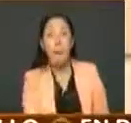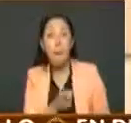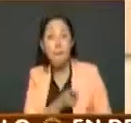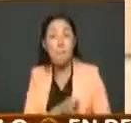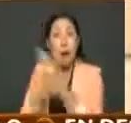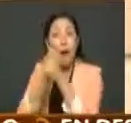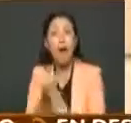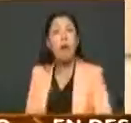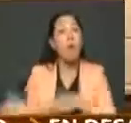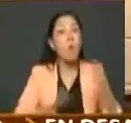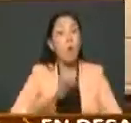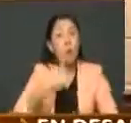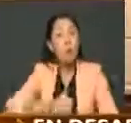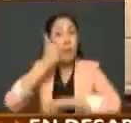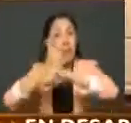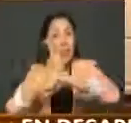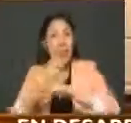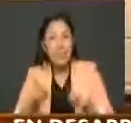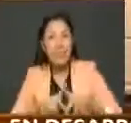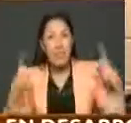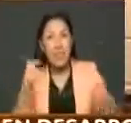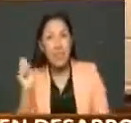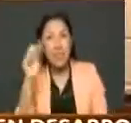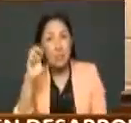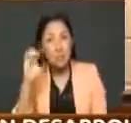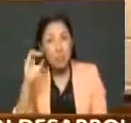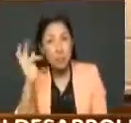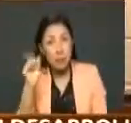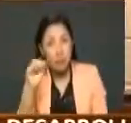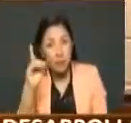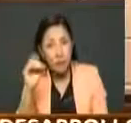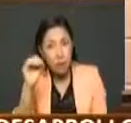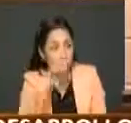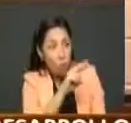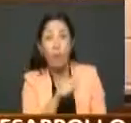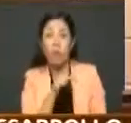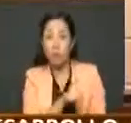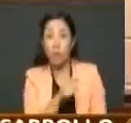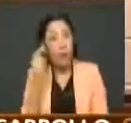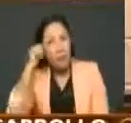director del diario El Espectador, Guillermo Cano.